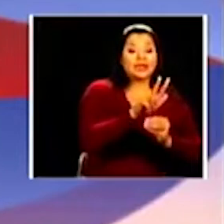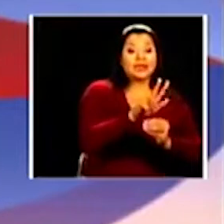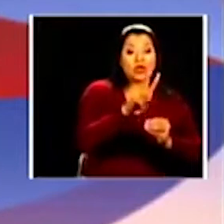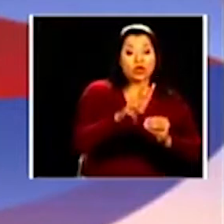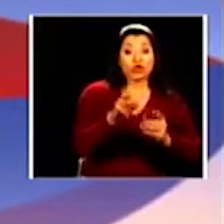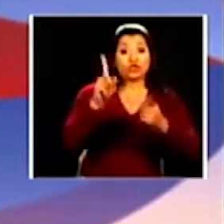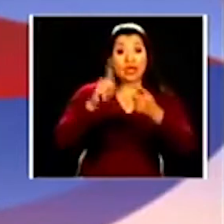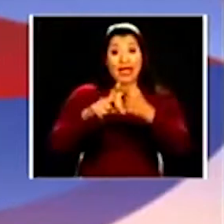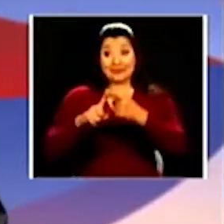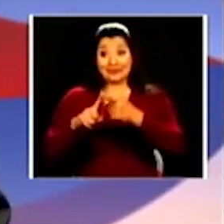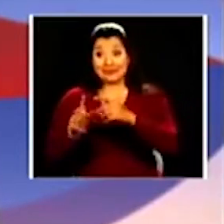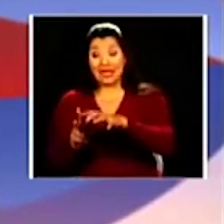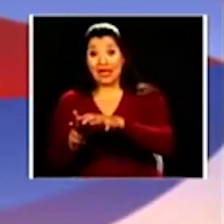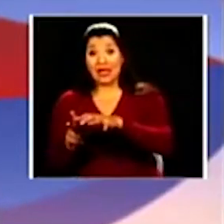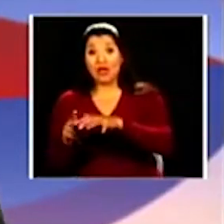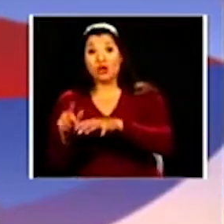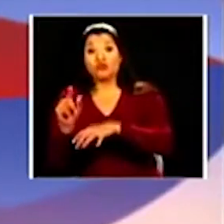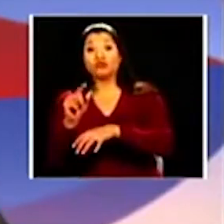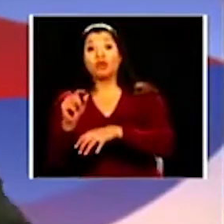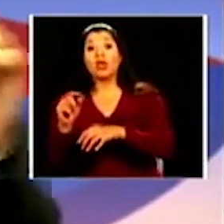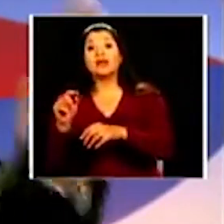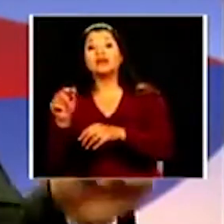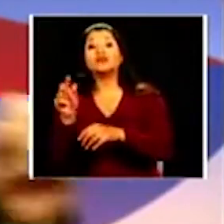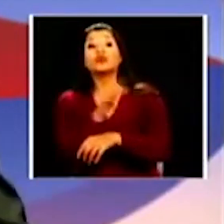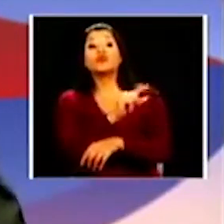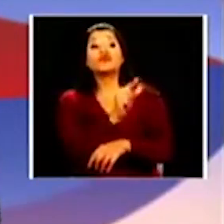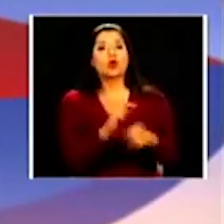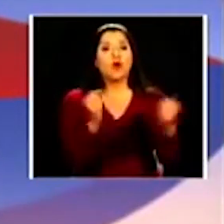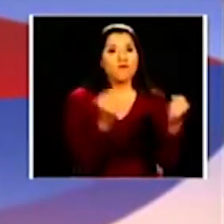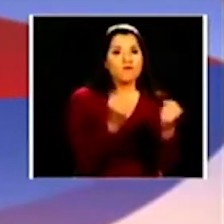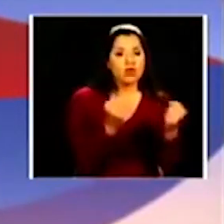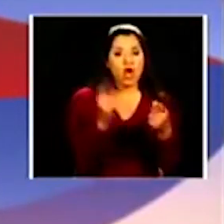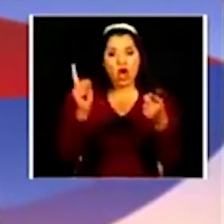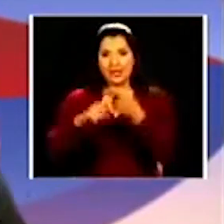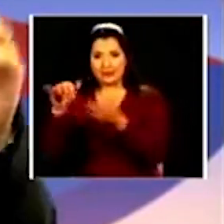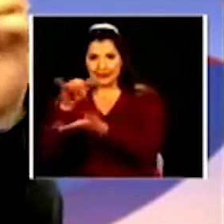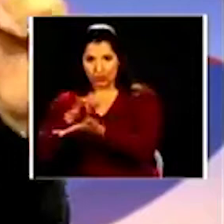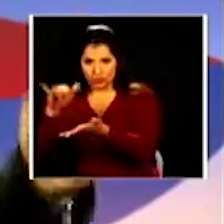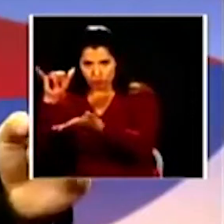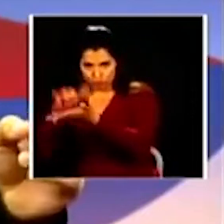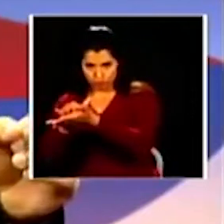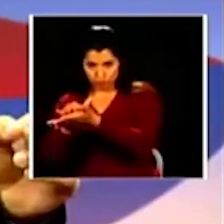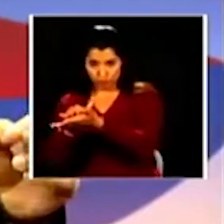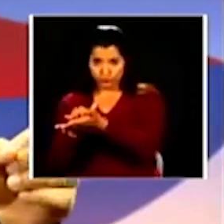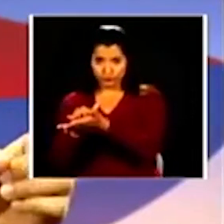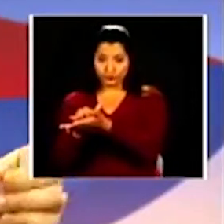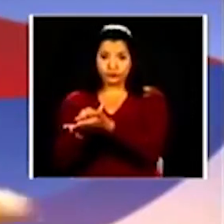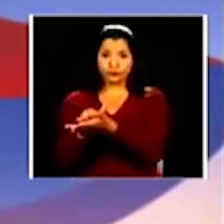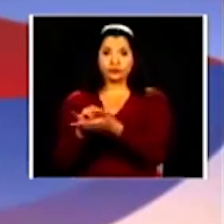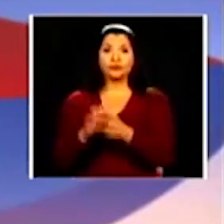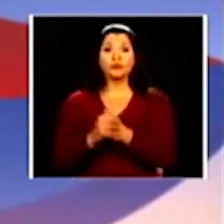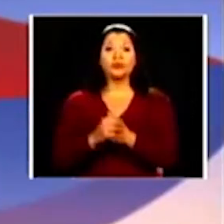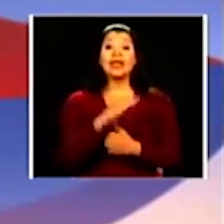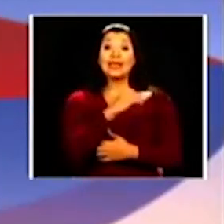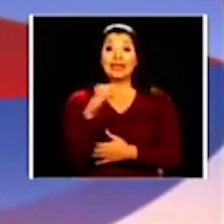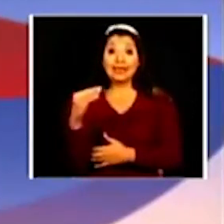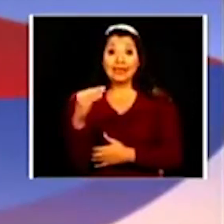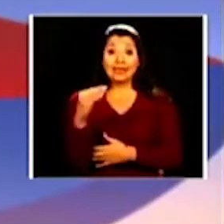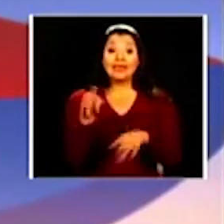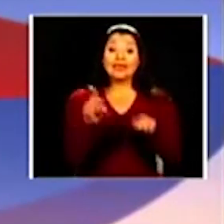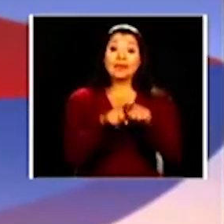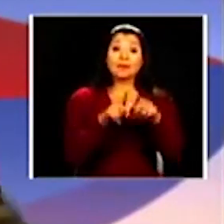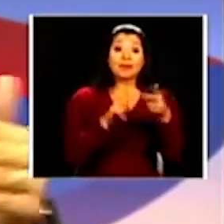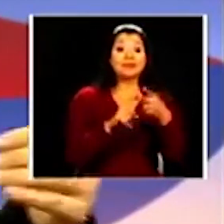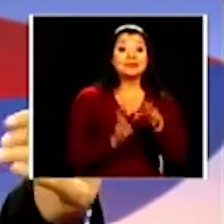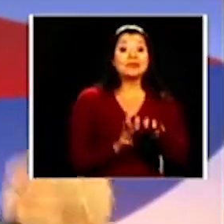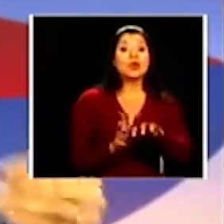que no fueron incluidos en esos proyectos. Y me refiero, en el caso de Ruta 32, al tramo entre Río Frío y San José, y en el caso de